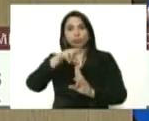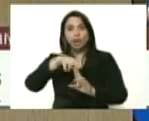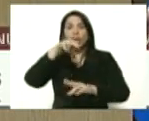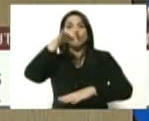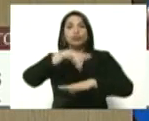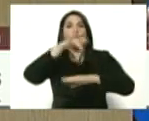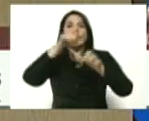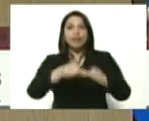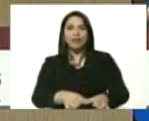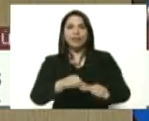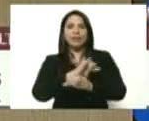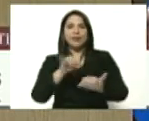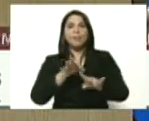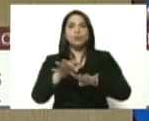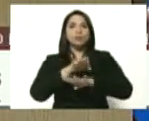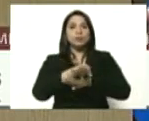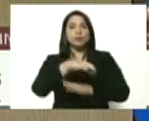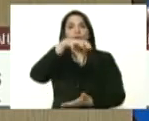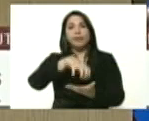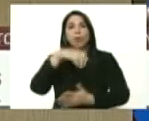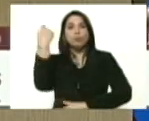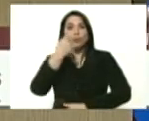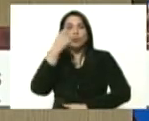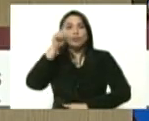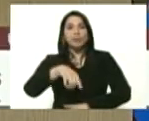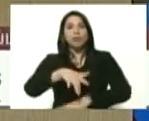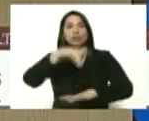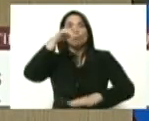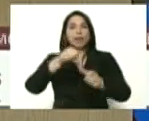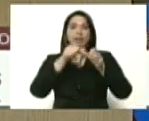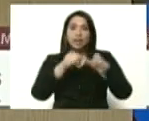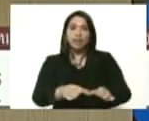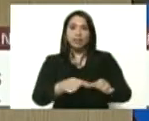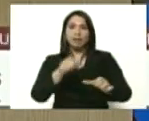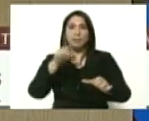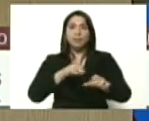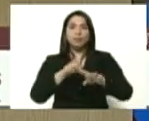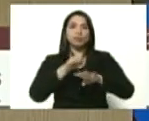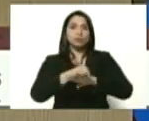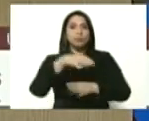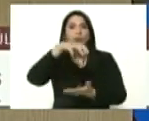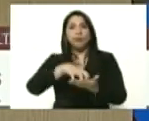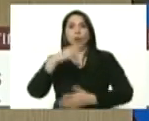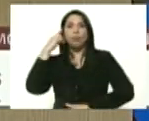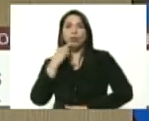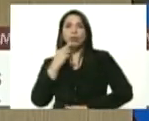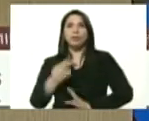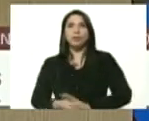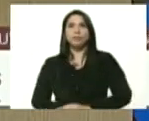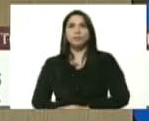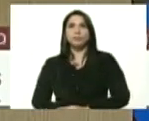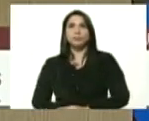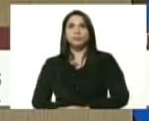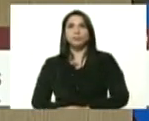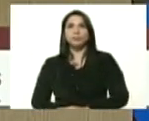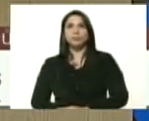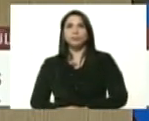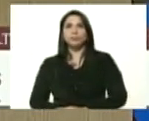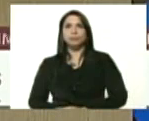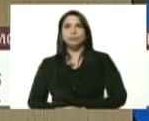queda en un municipio del estado Apure y toque de queda en un municipio del estado